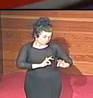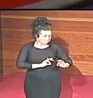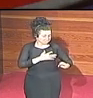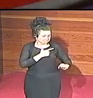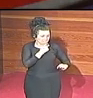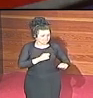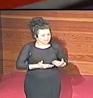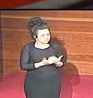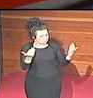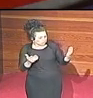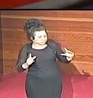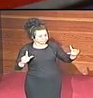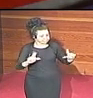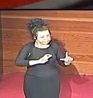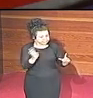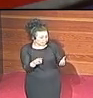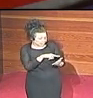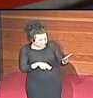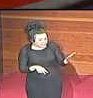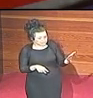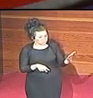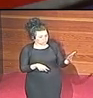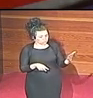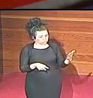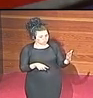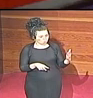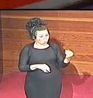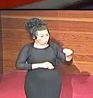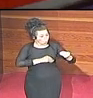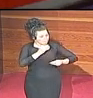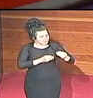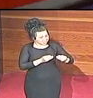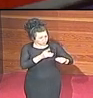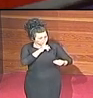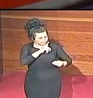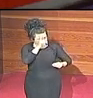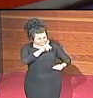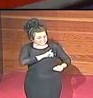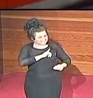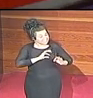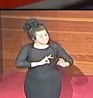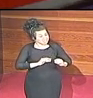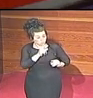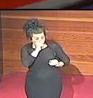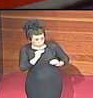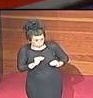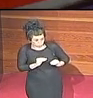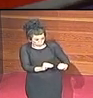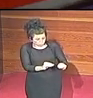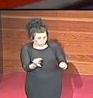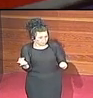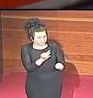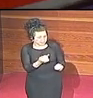en los medios, la operación militar especial de Putin tiene que desnazificar